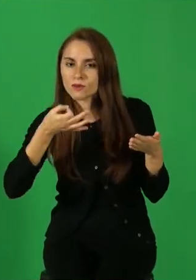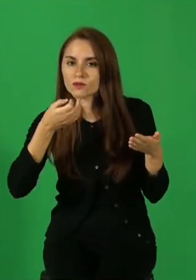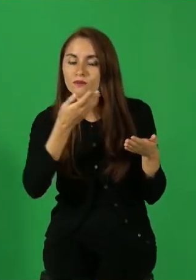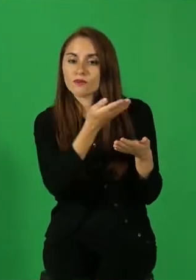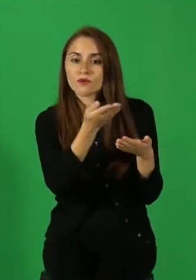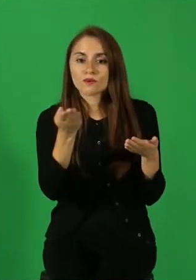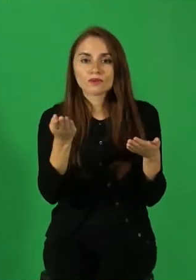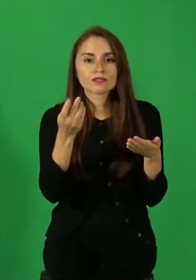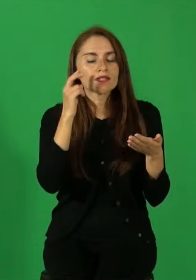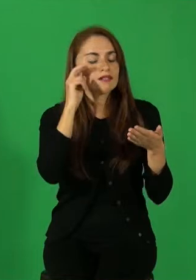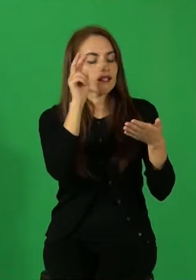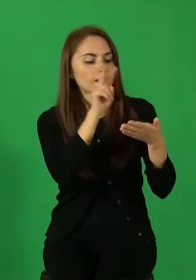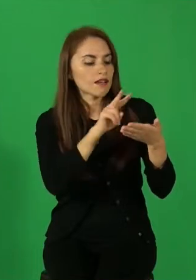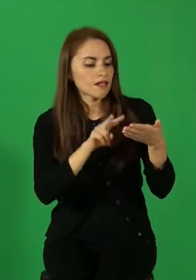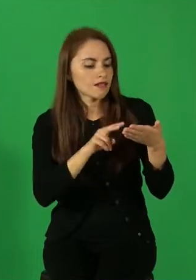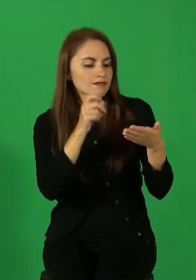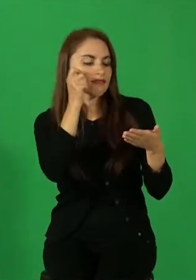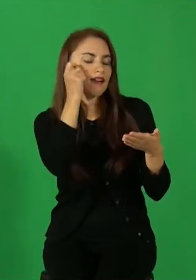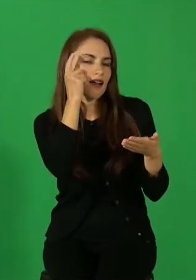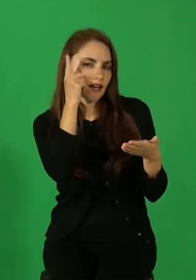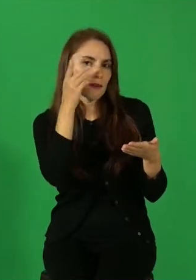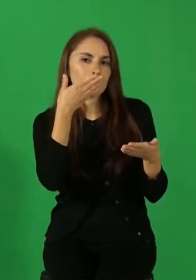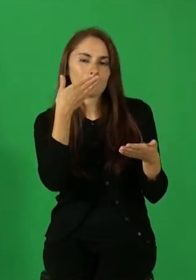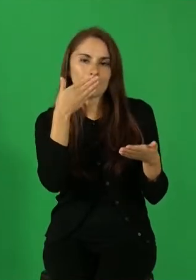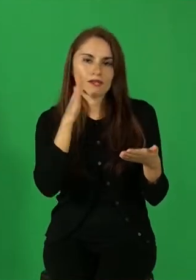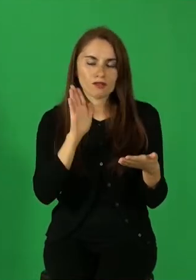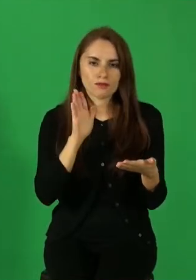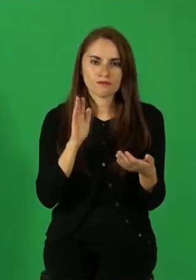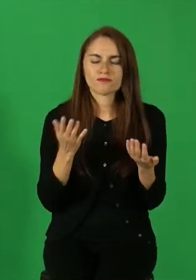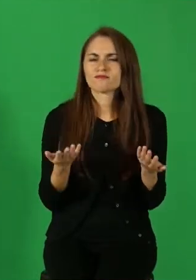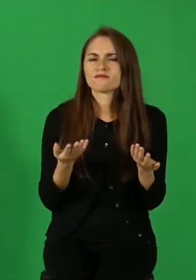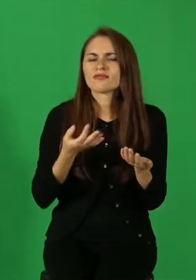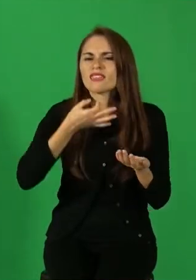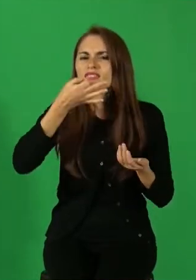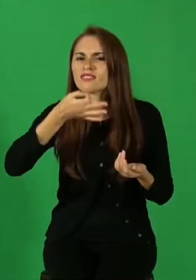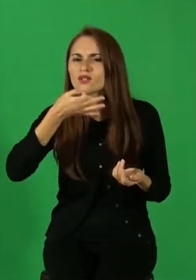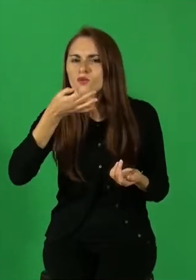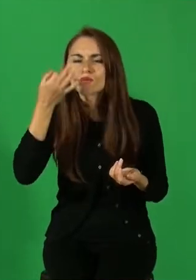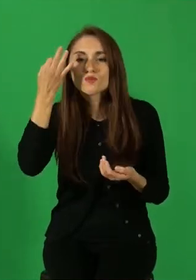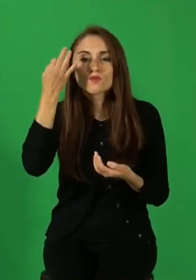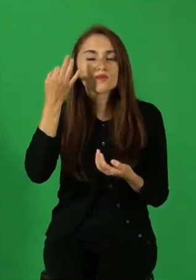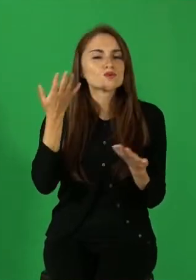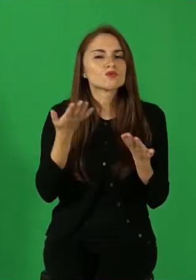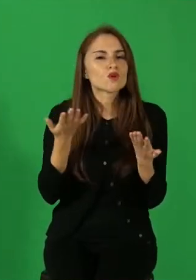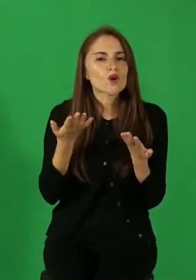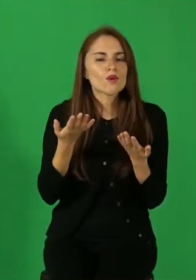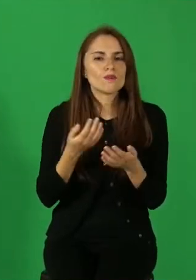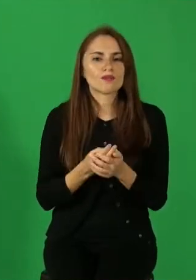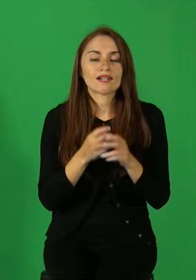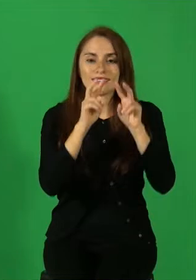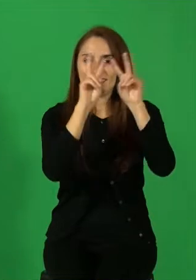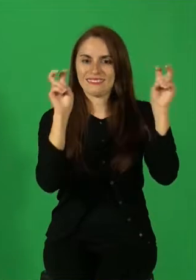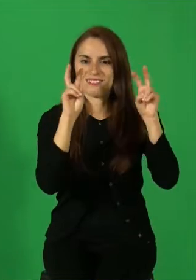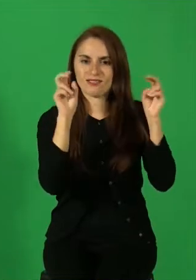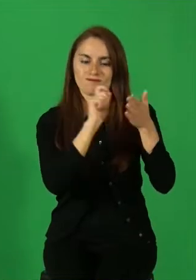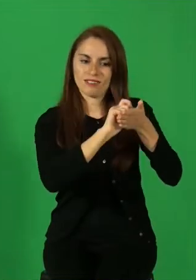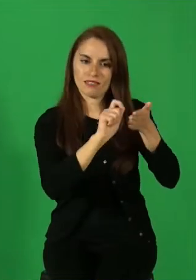obtener una mejor comprensión de los textos. Cuando hablamos de discurso, estamos hablando de textos.